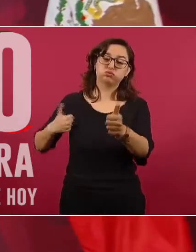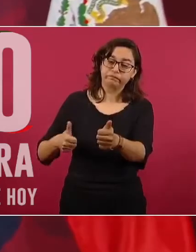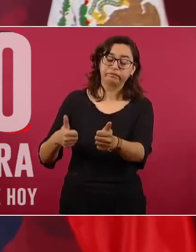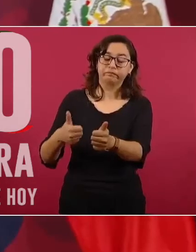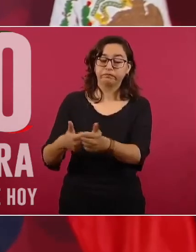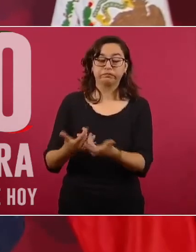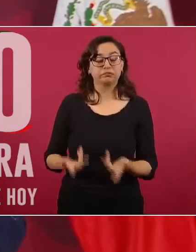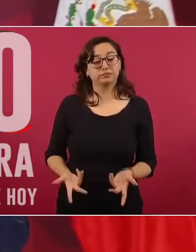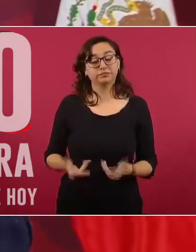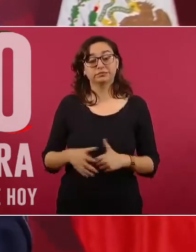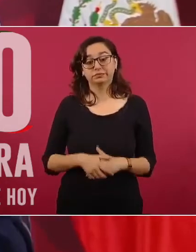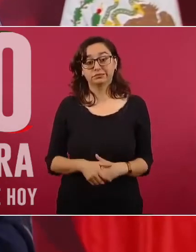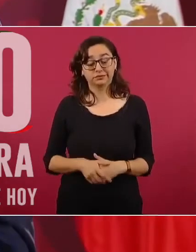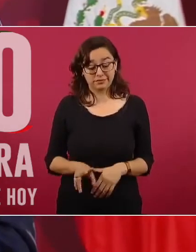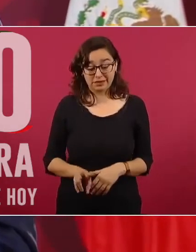de esos